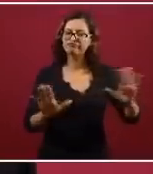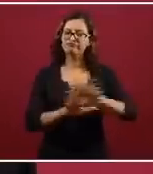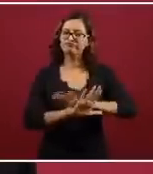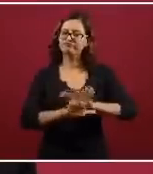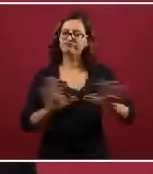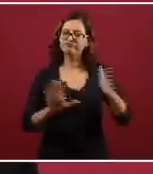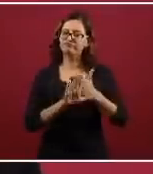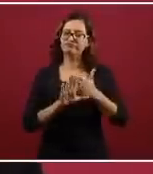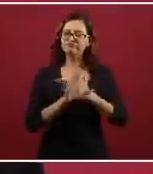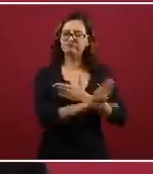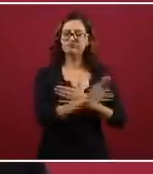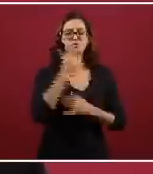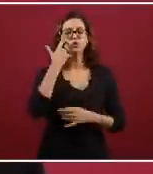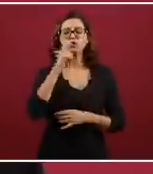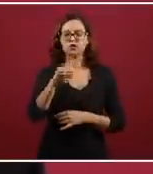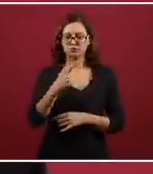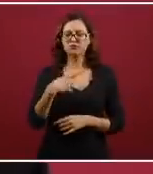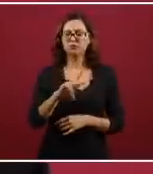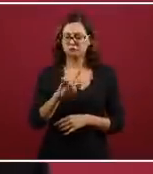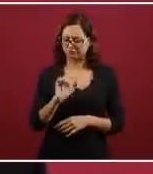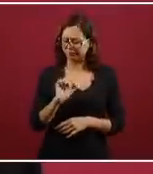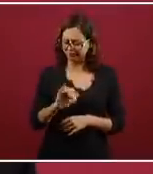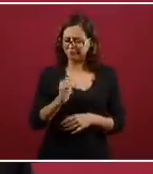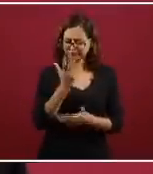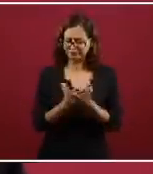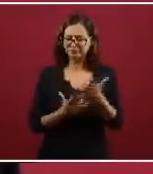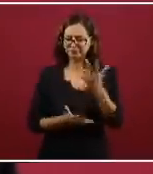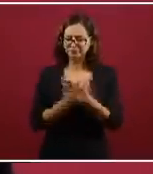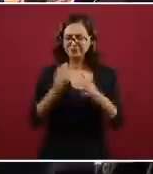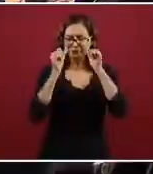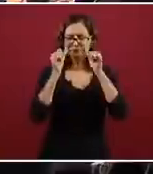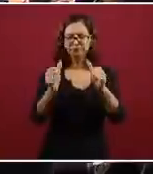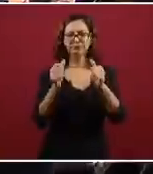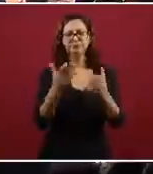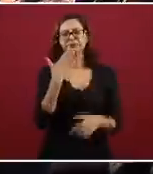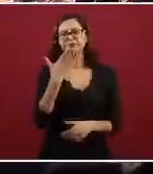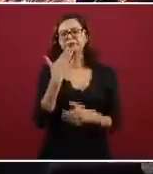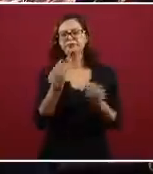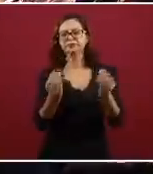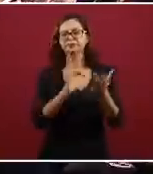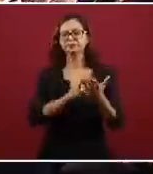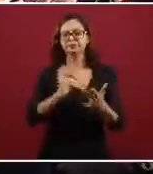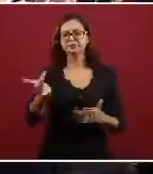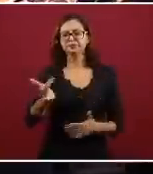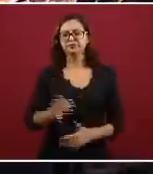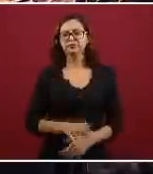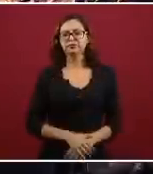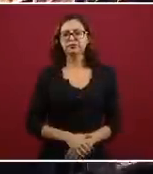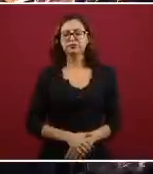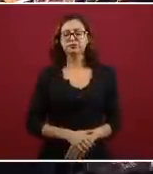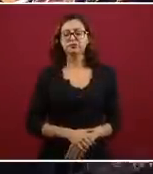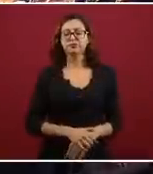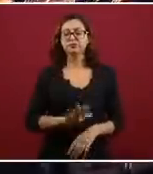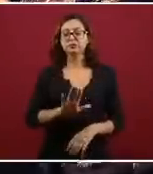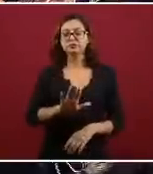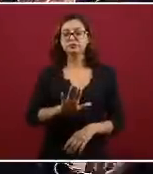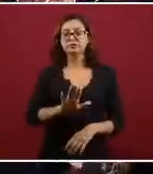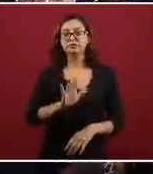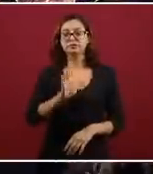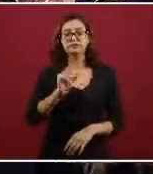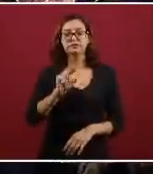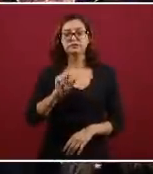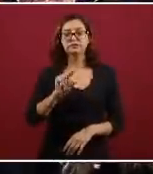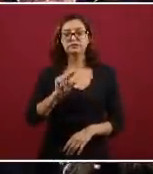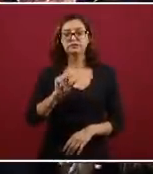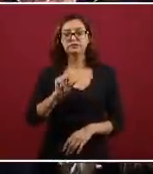sí estamos actuando en general. Muy bien, muchas gracias. No, es que…